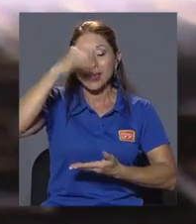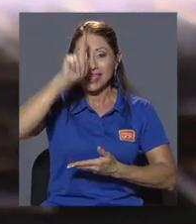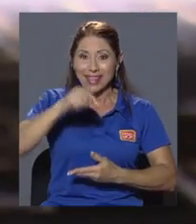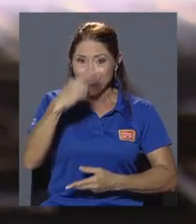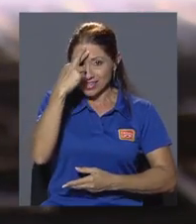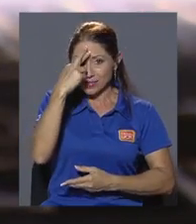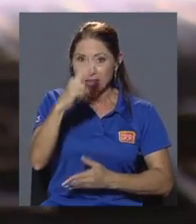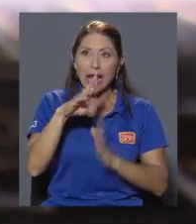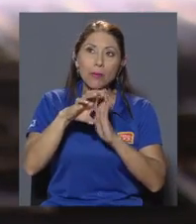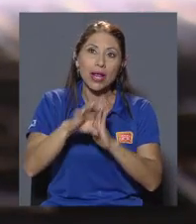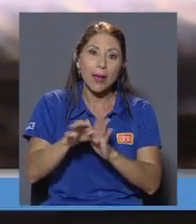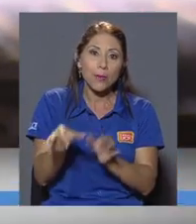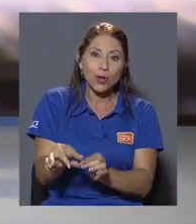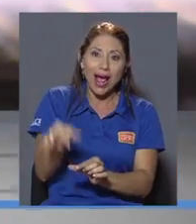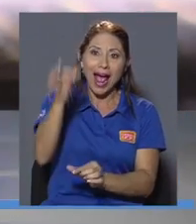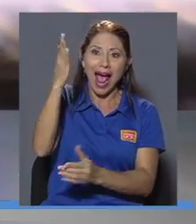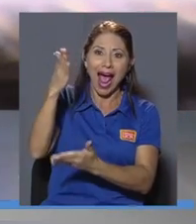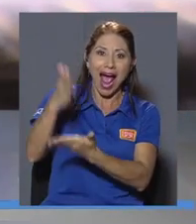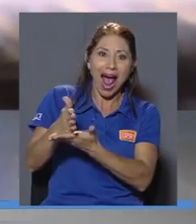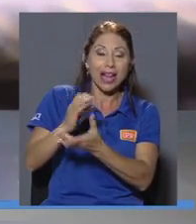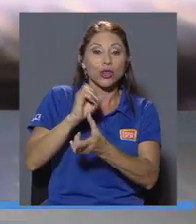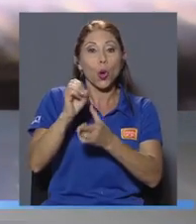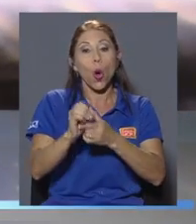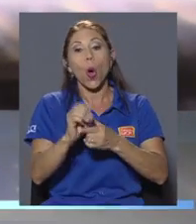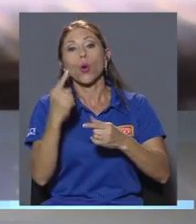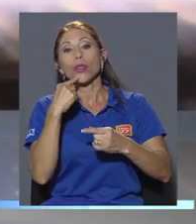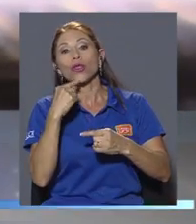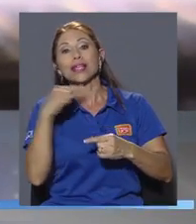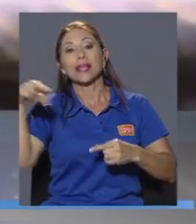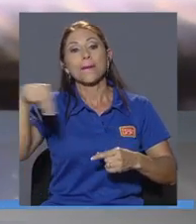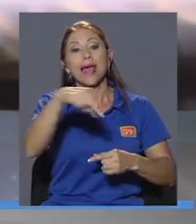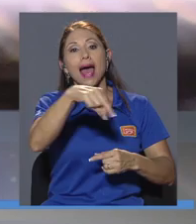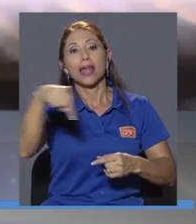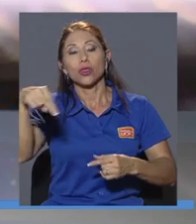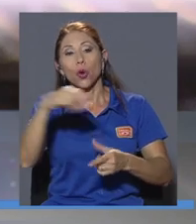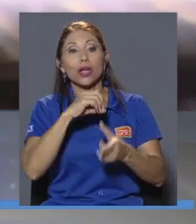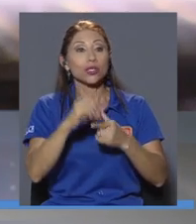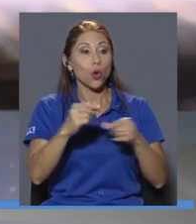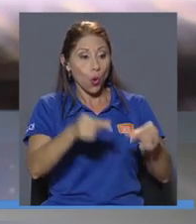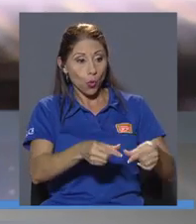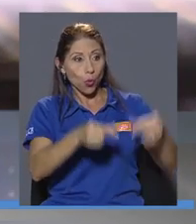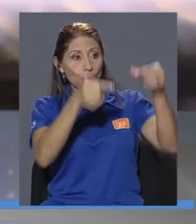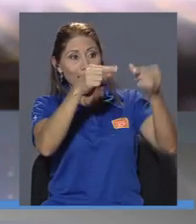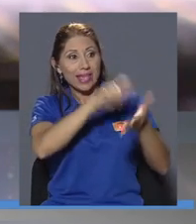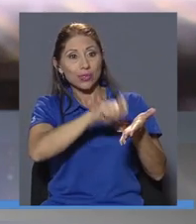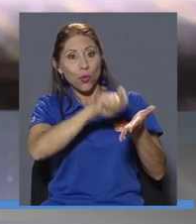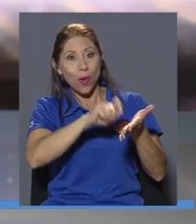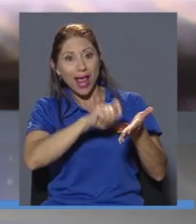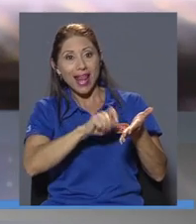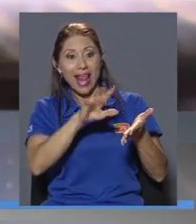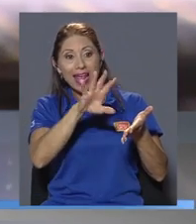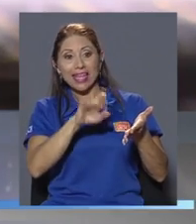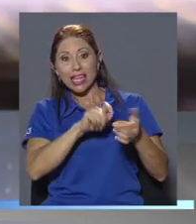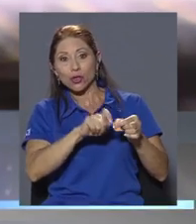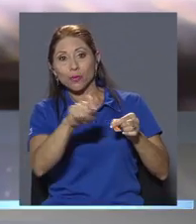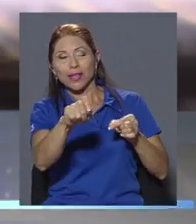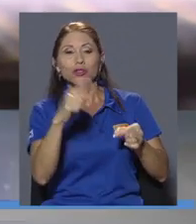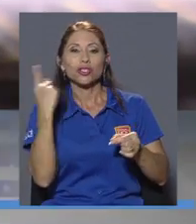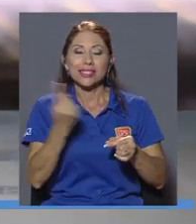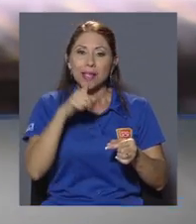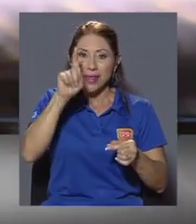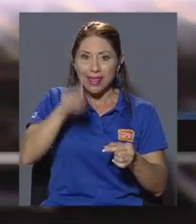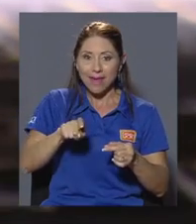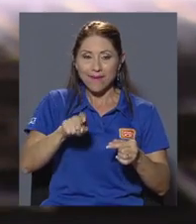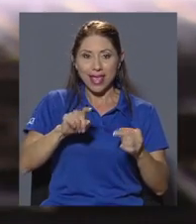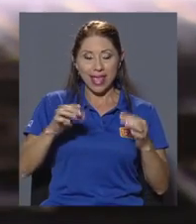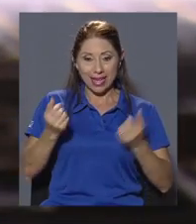las señales como el alto, peatones en la vía, escuela, como decir 500 metros, a que siempre hay que